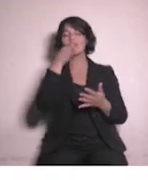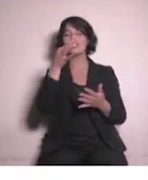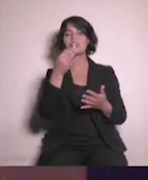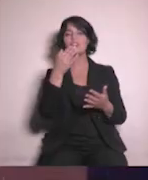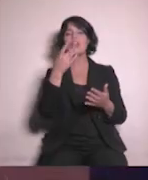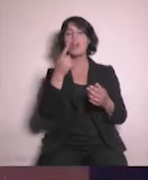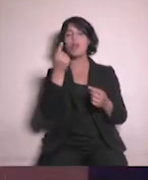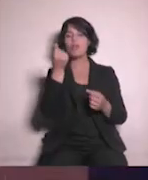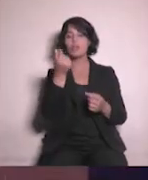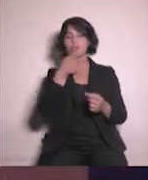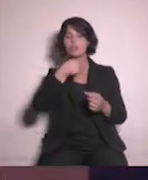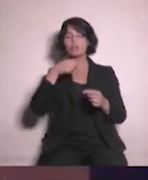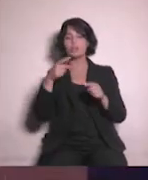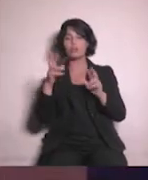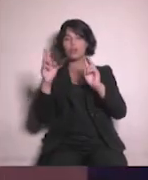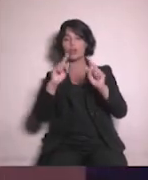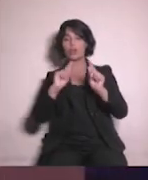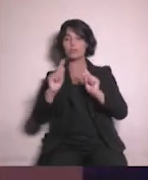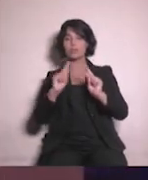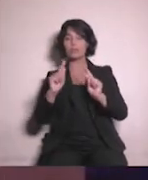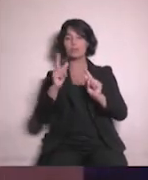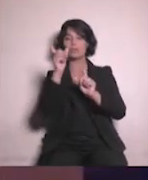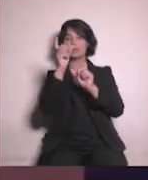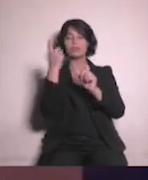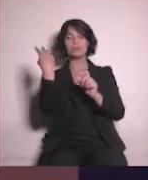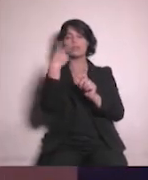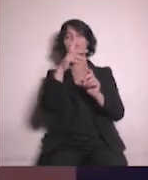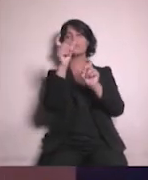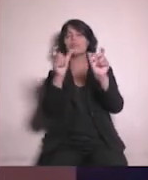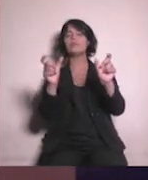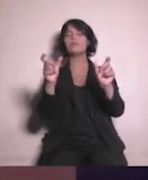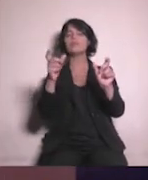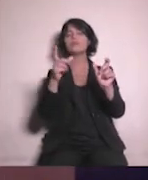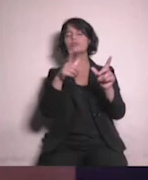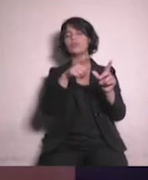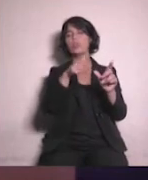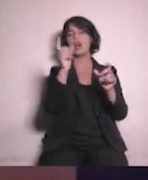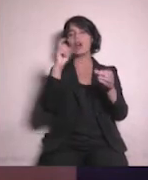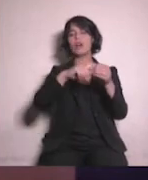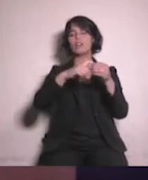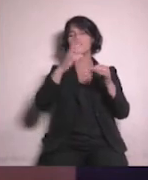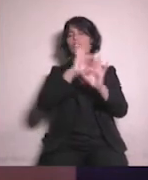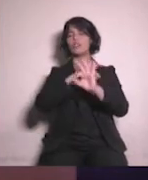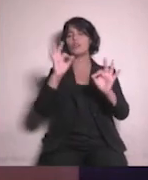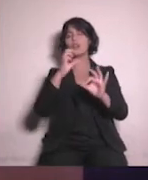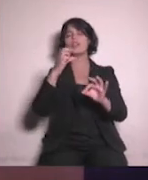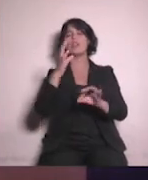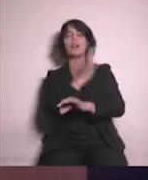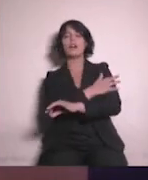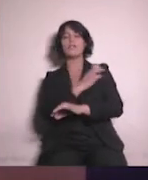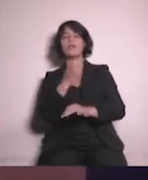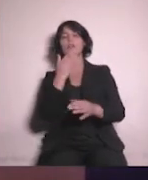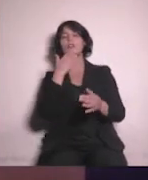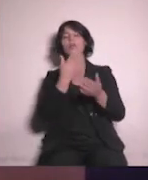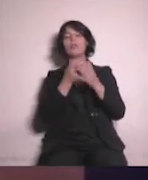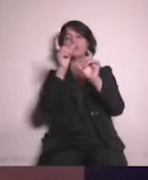los dineros que nosotros administramos son de los afiliados, nunca son de la AFP. Y por lo tanto, aun cuando